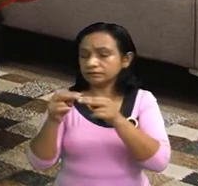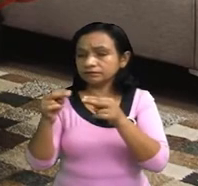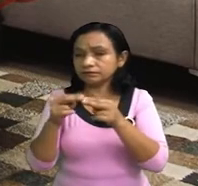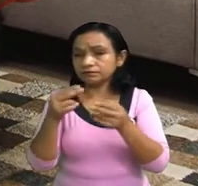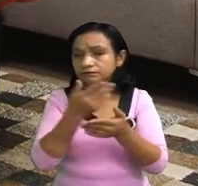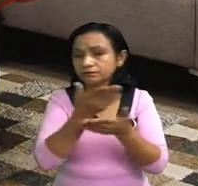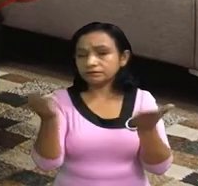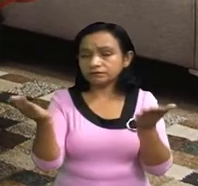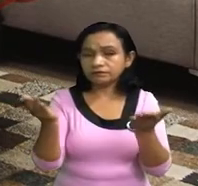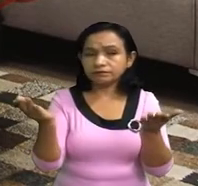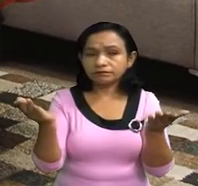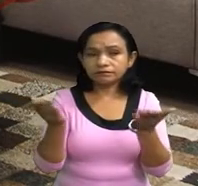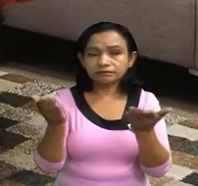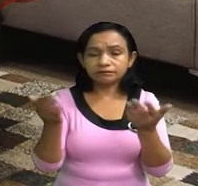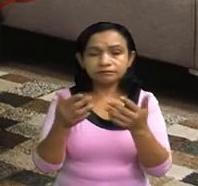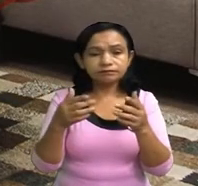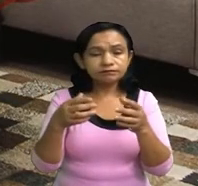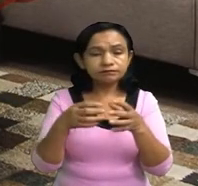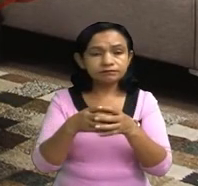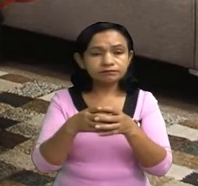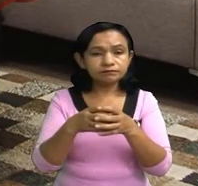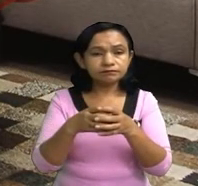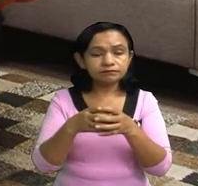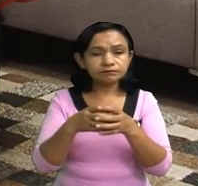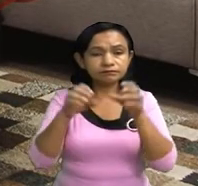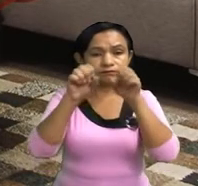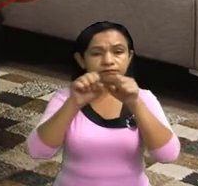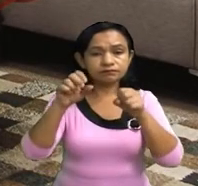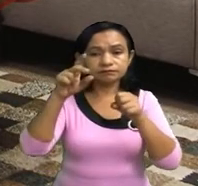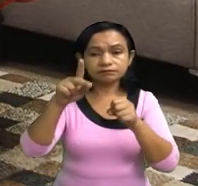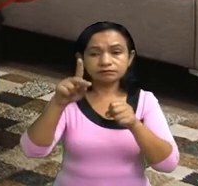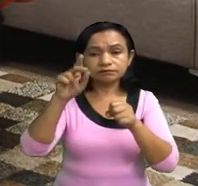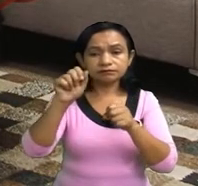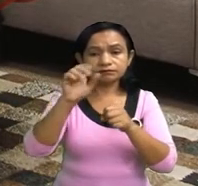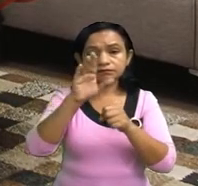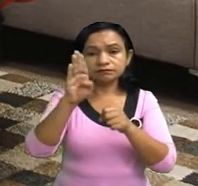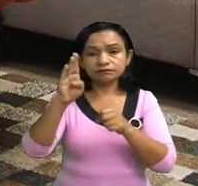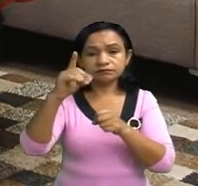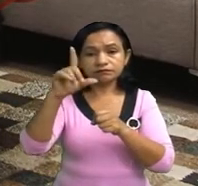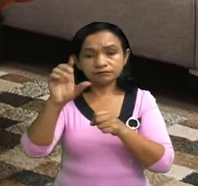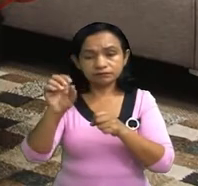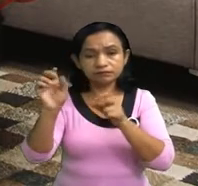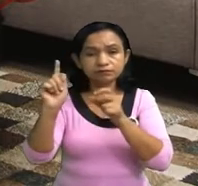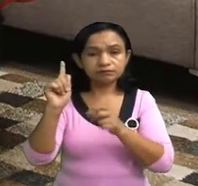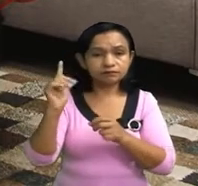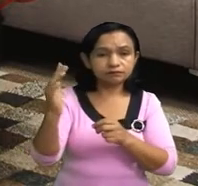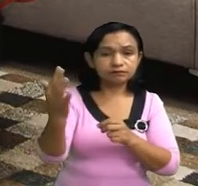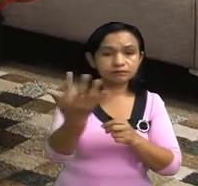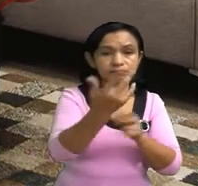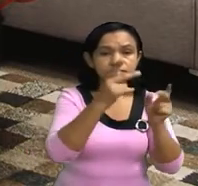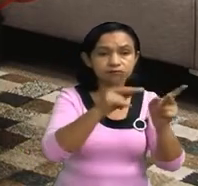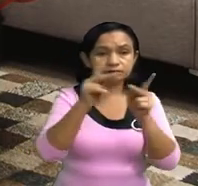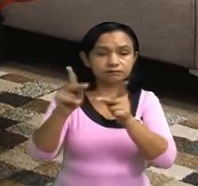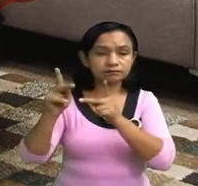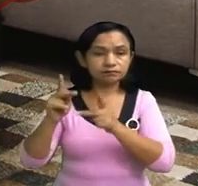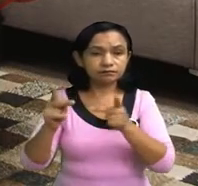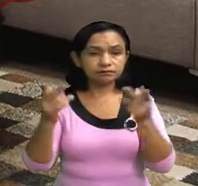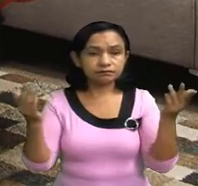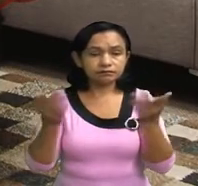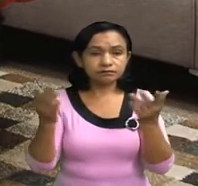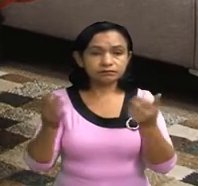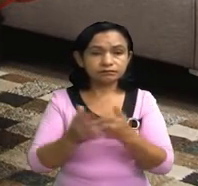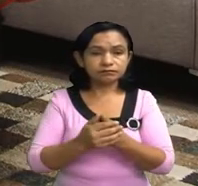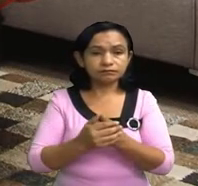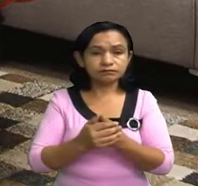no asumiendo a la comunidad cristiana San Pablo Apóstol, me refiero a la feligresía. Así es. Porque quiero, vale aclararlo, porque de